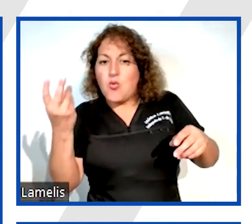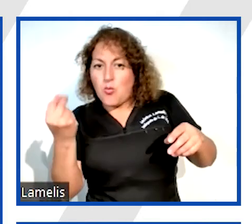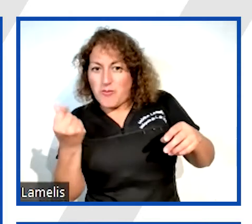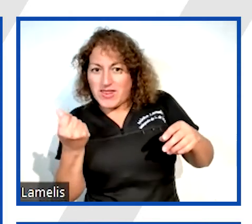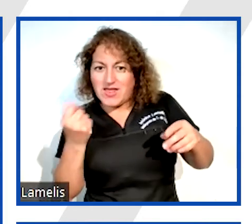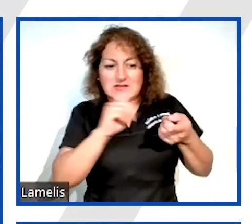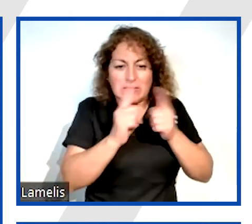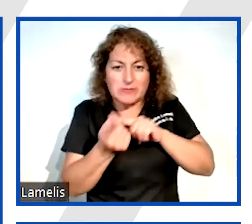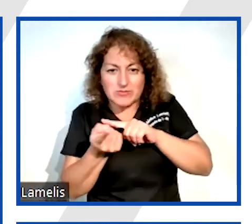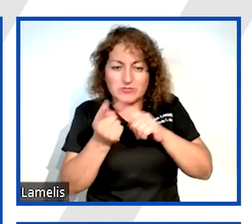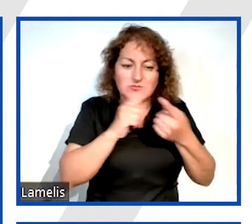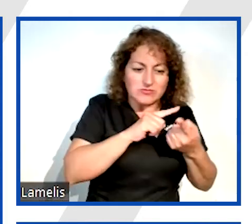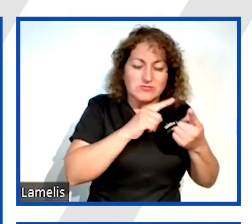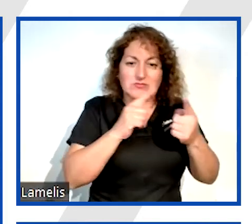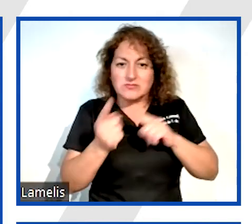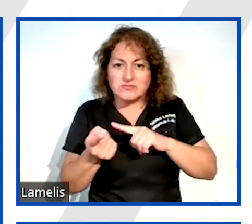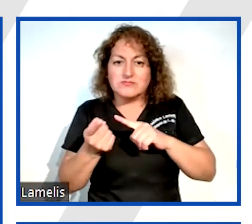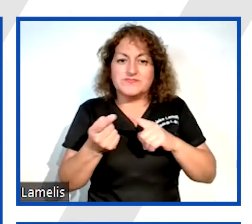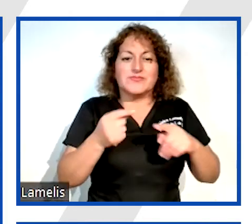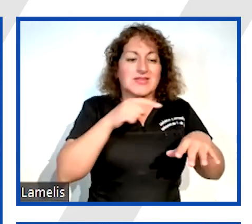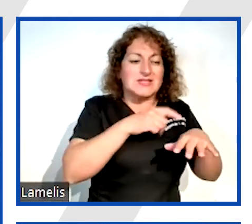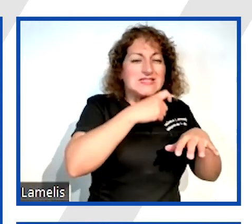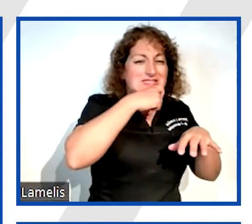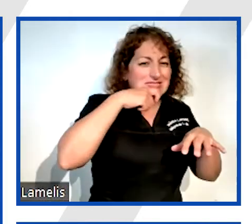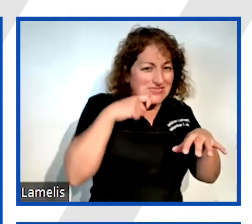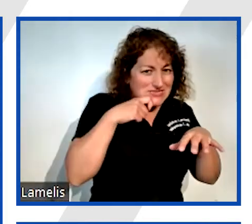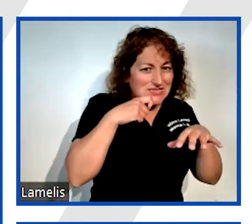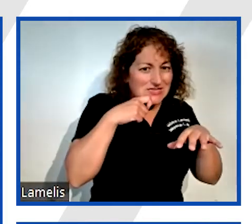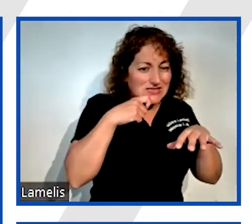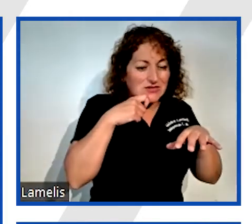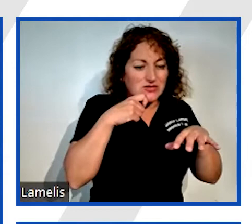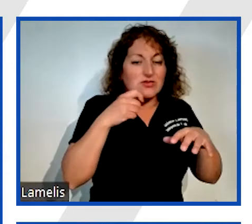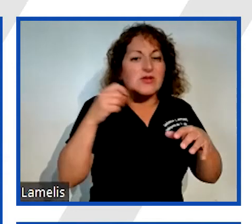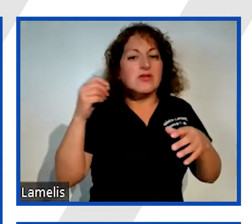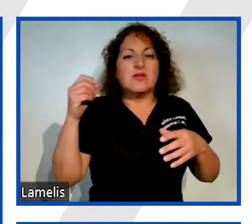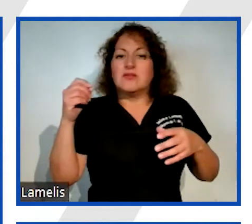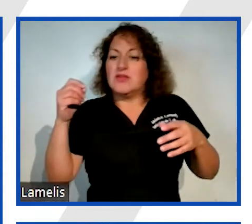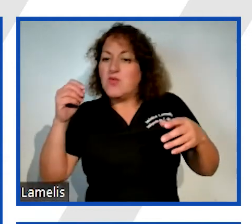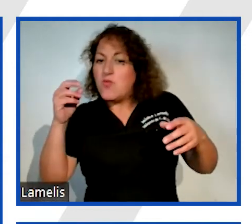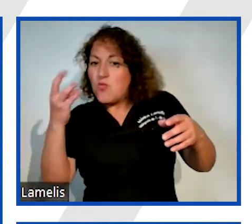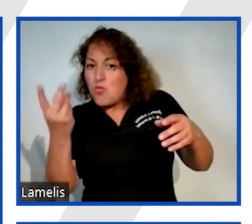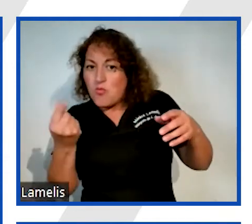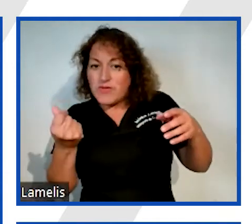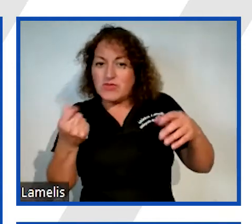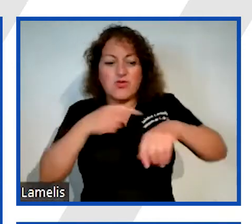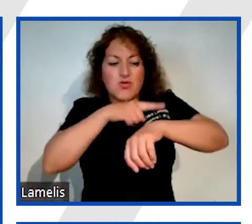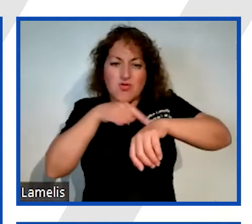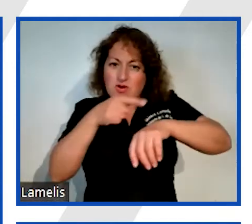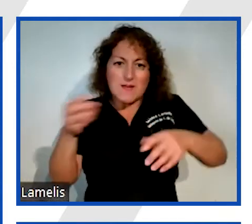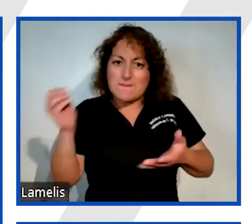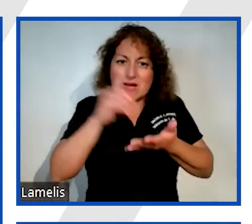mucho más sequedad y humedad dentro del mismo día y eso mismo fue